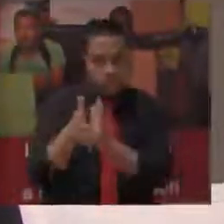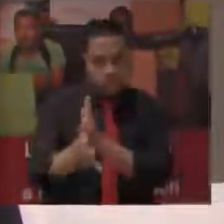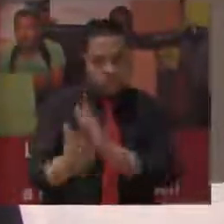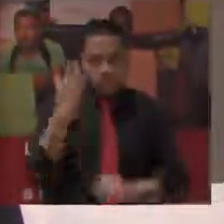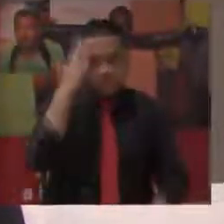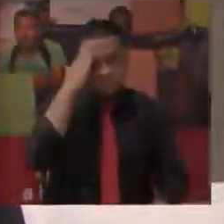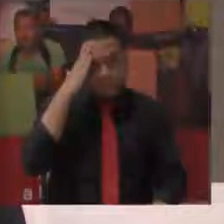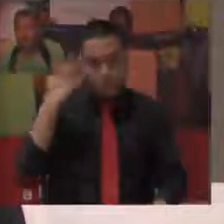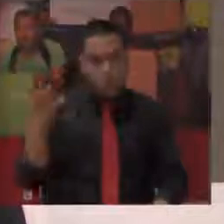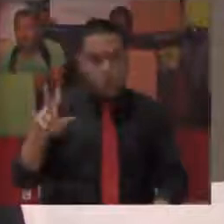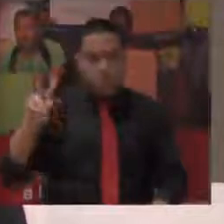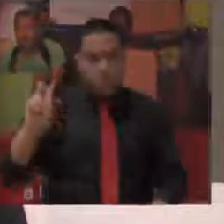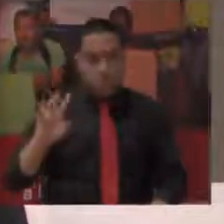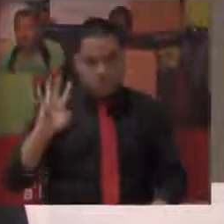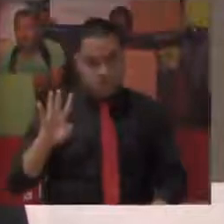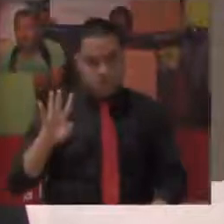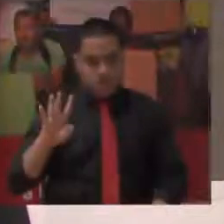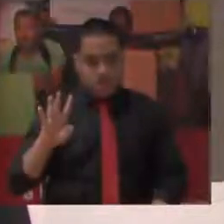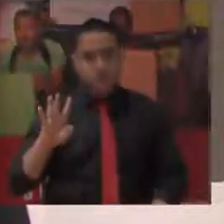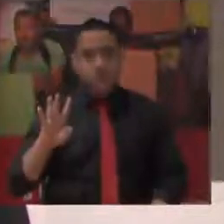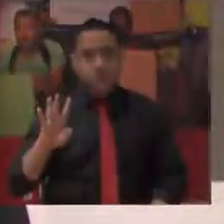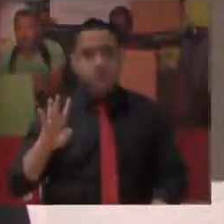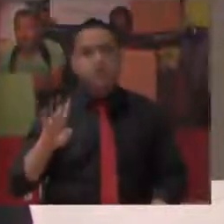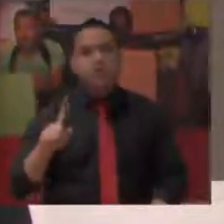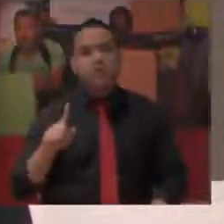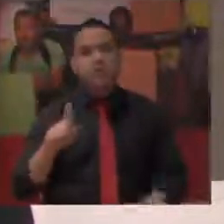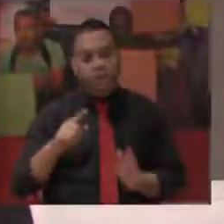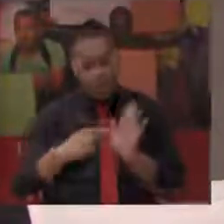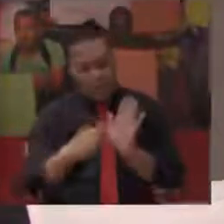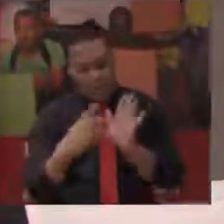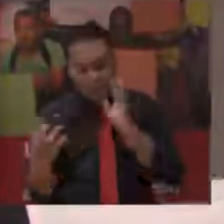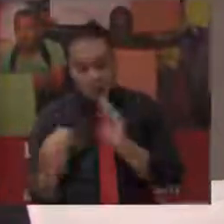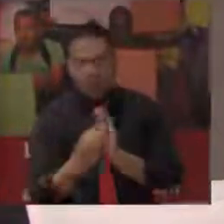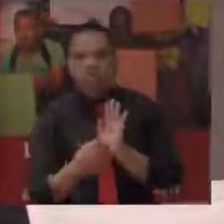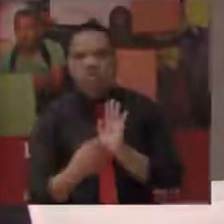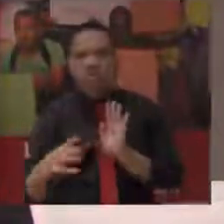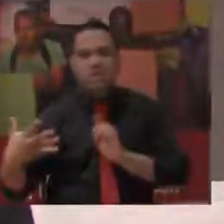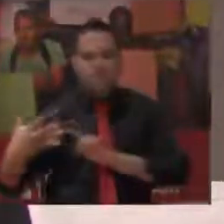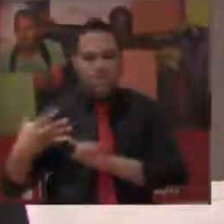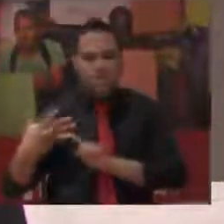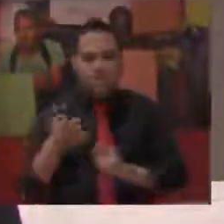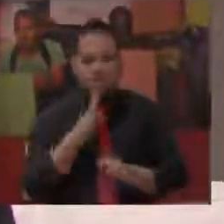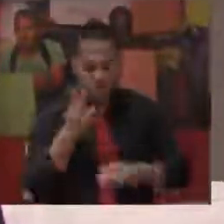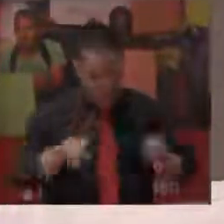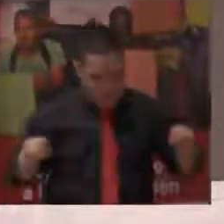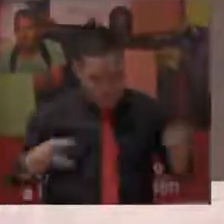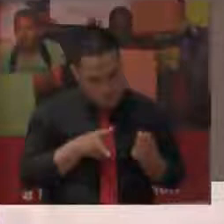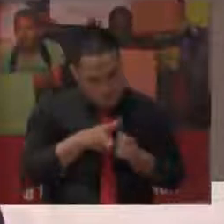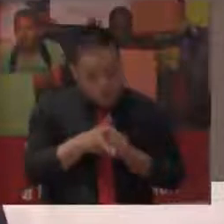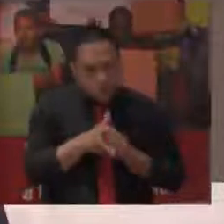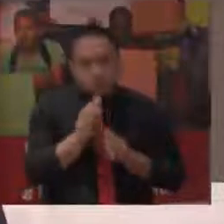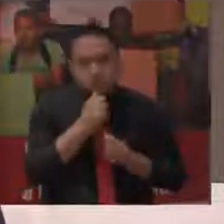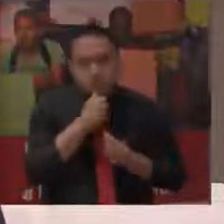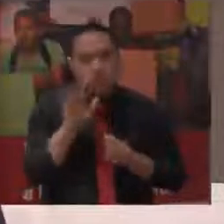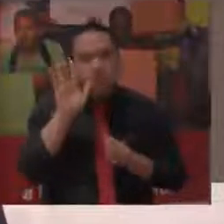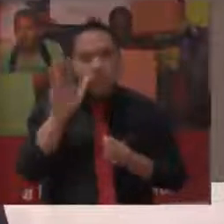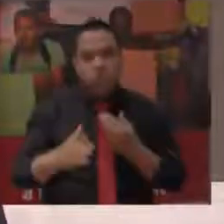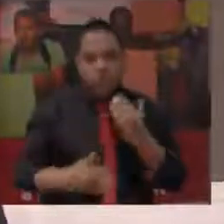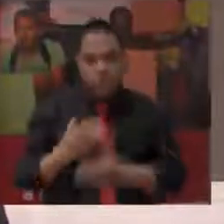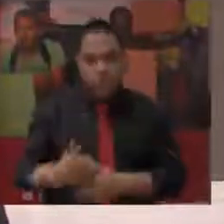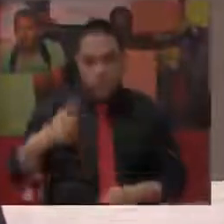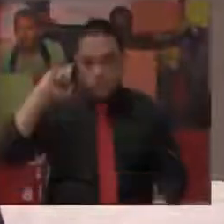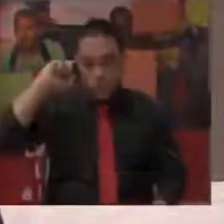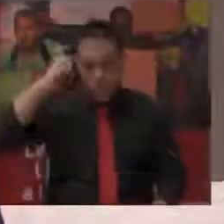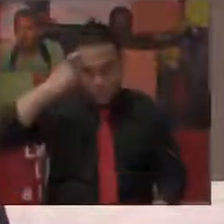punto 74 del quinto acuerdo de víctimas de el proceso entre el